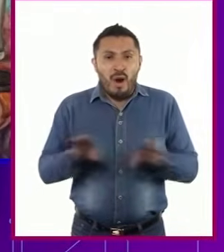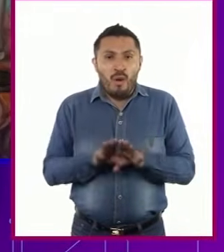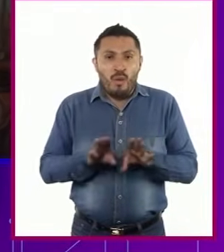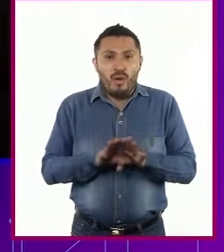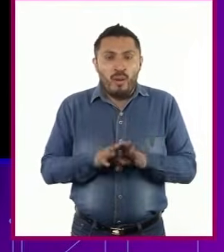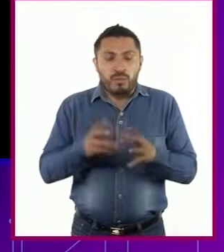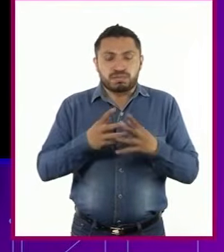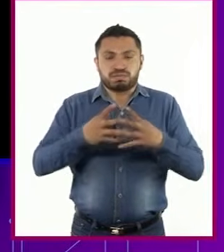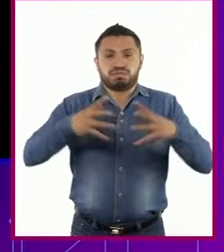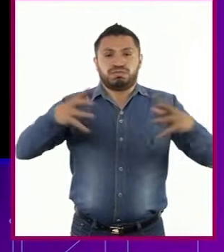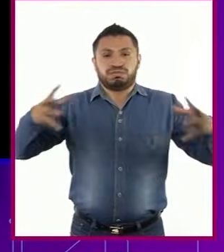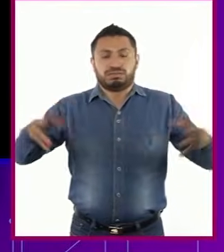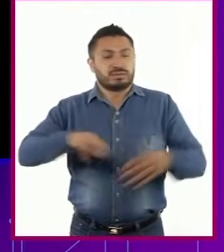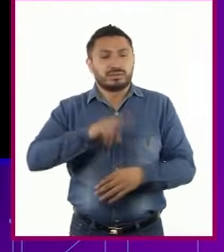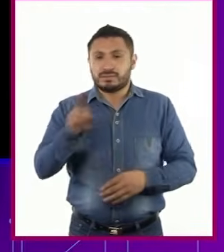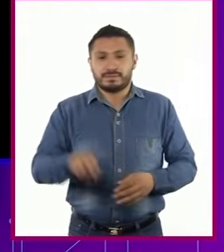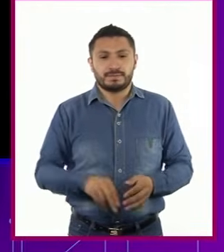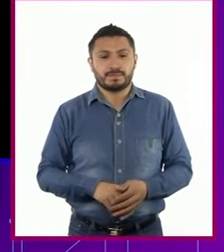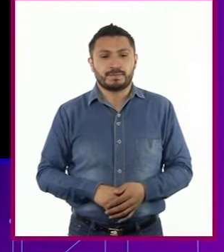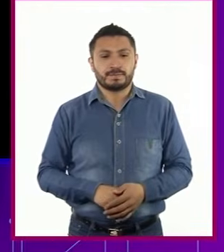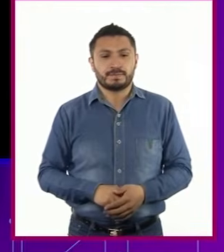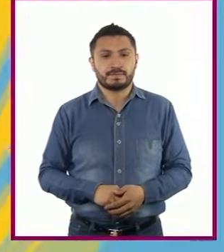tan extensa.